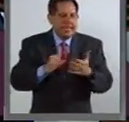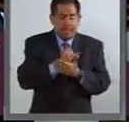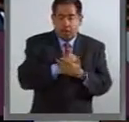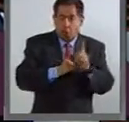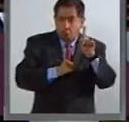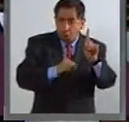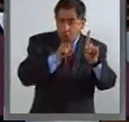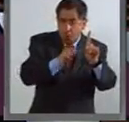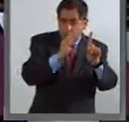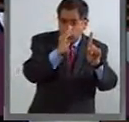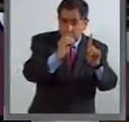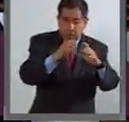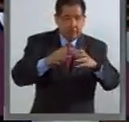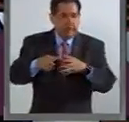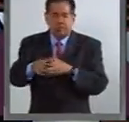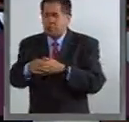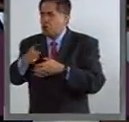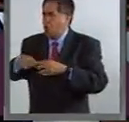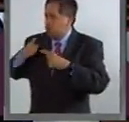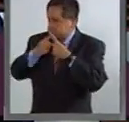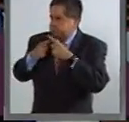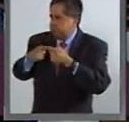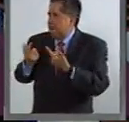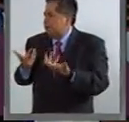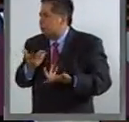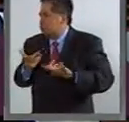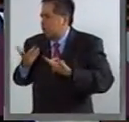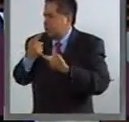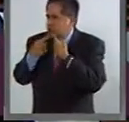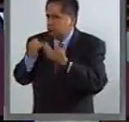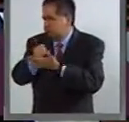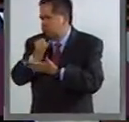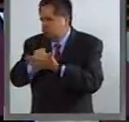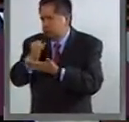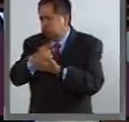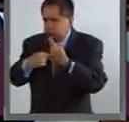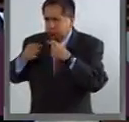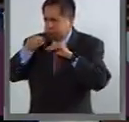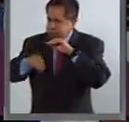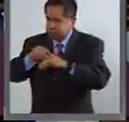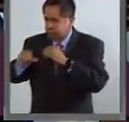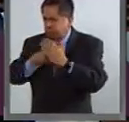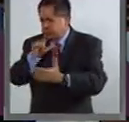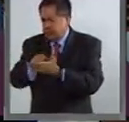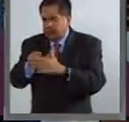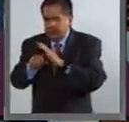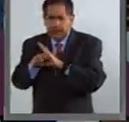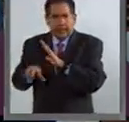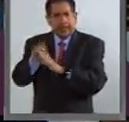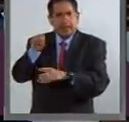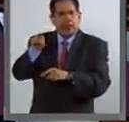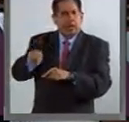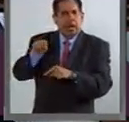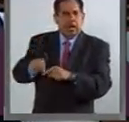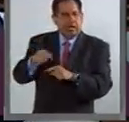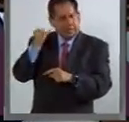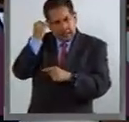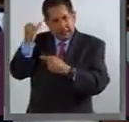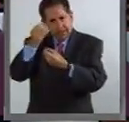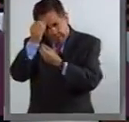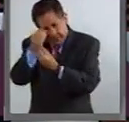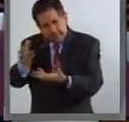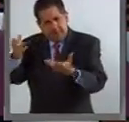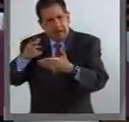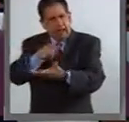decisiones era la élite parlamentaria, y la élite parlamentaria era de donde se emanaba y fluían todos